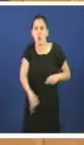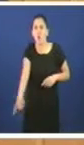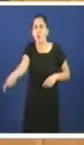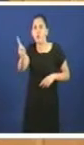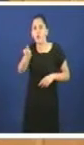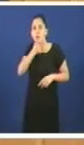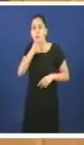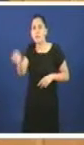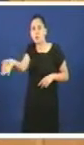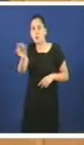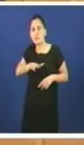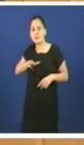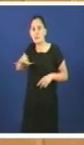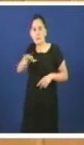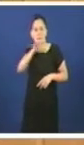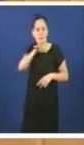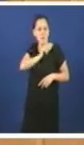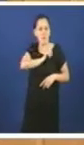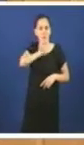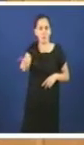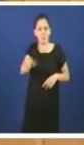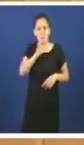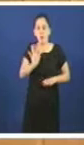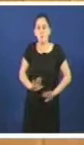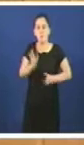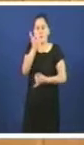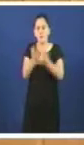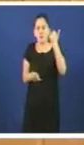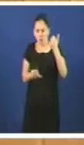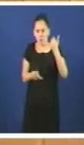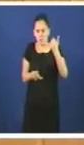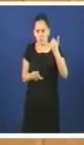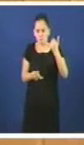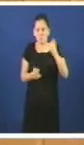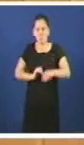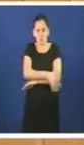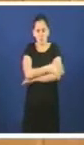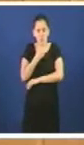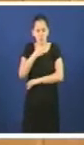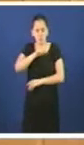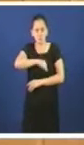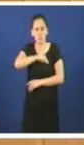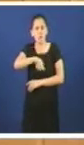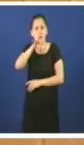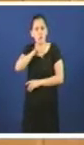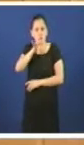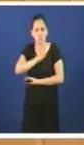está prohibido por este gobierno galerista do partido no partido popular